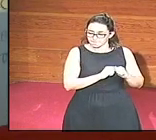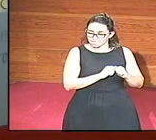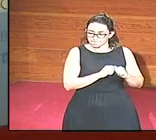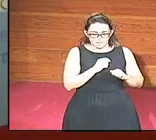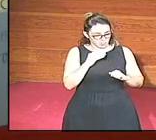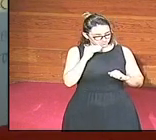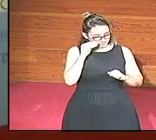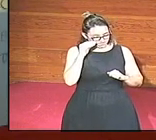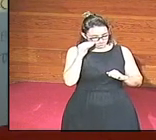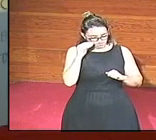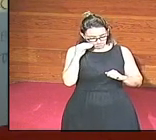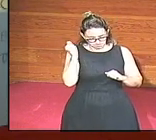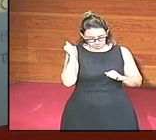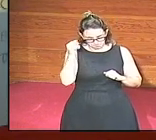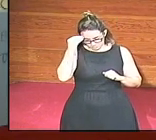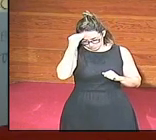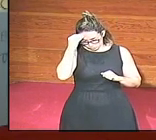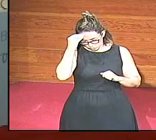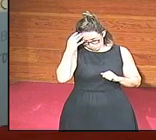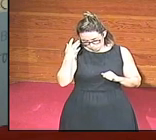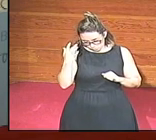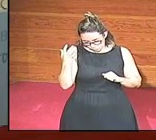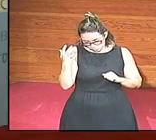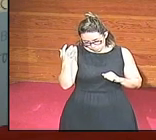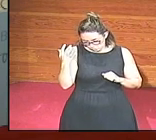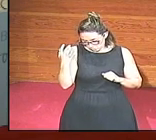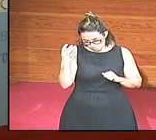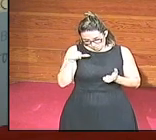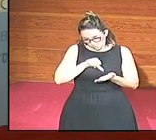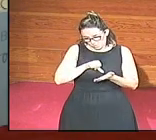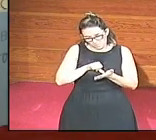no me acuerdo, pero creo que es cerca de Sebastopol.